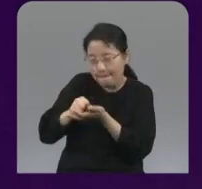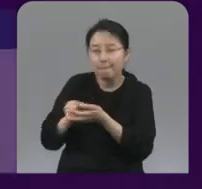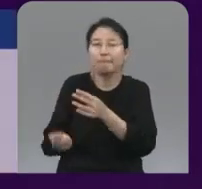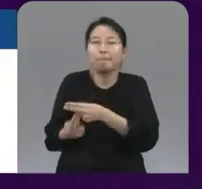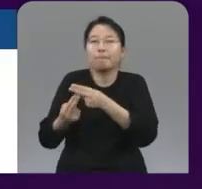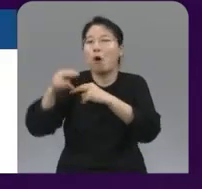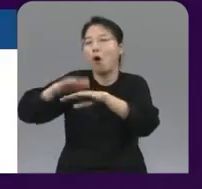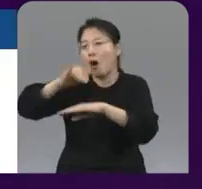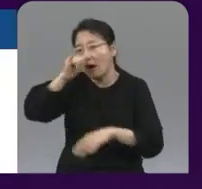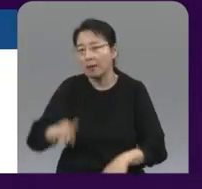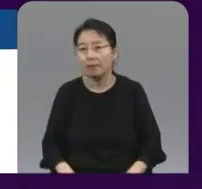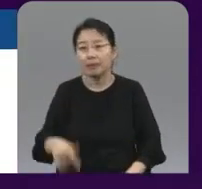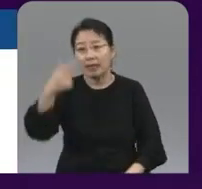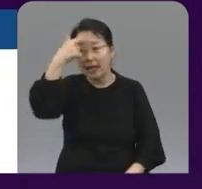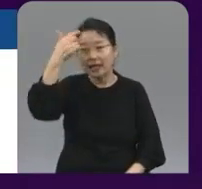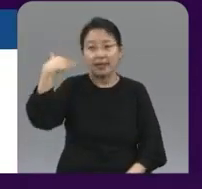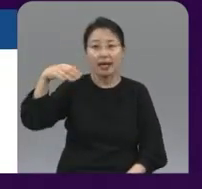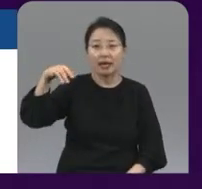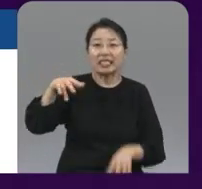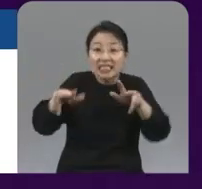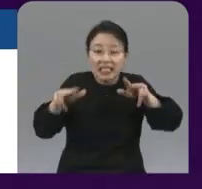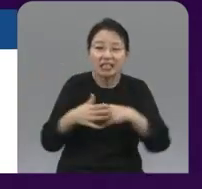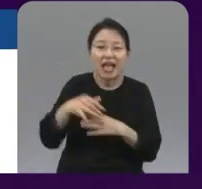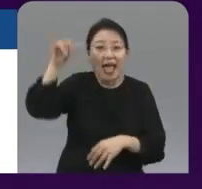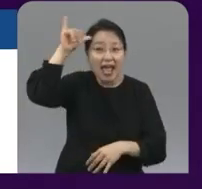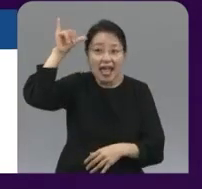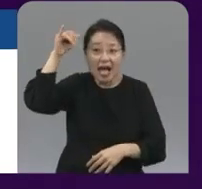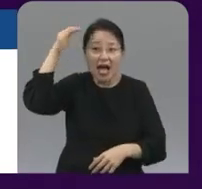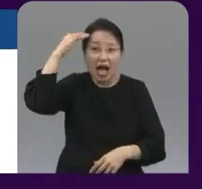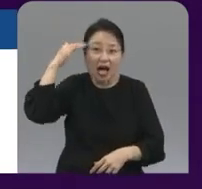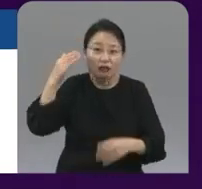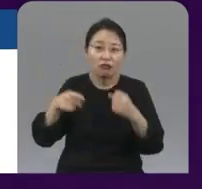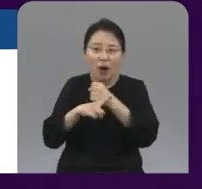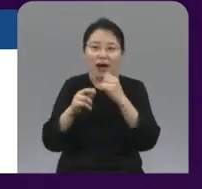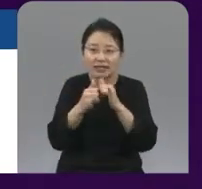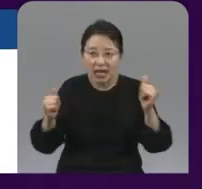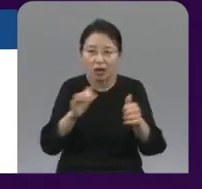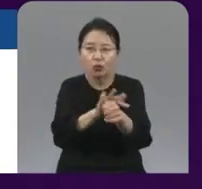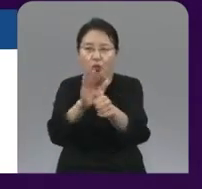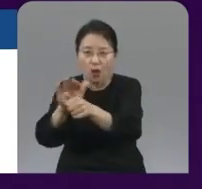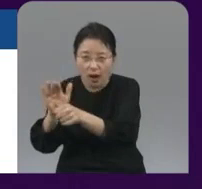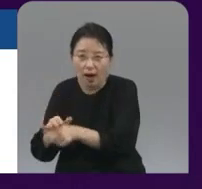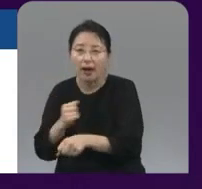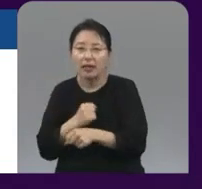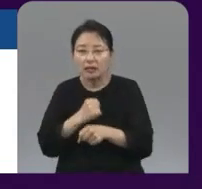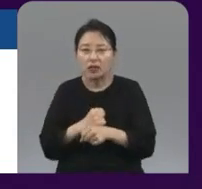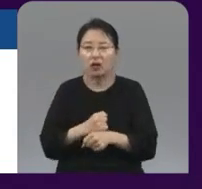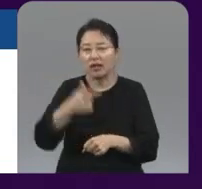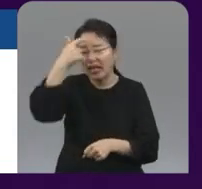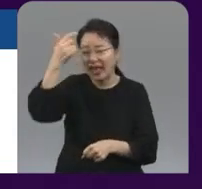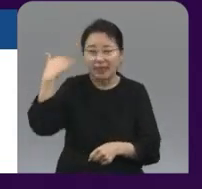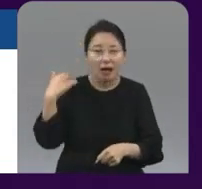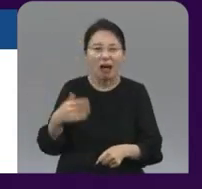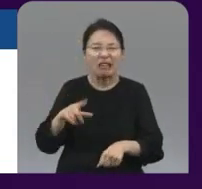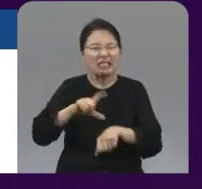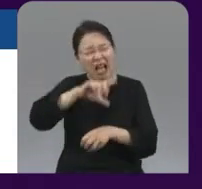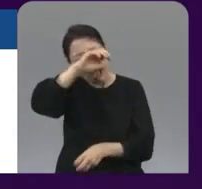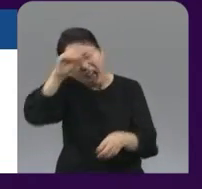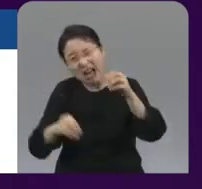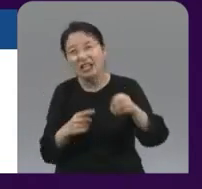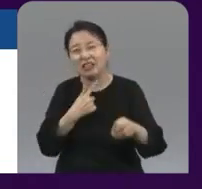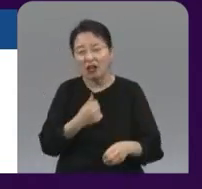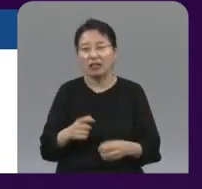al frente del laboratorio del centro de estudios sobre Inteligencia artificial del LG asegura que a partir de ahora los modelos de Inteligencia